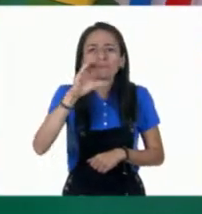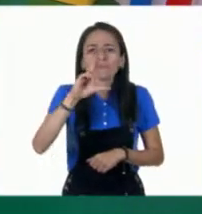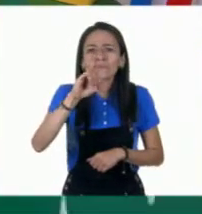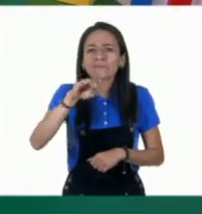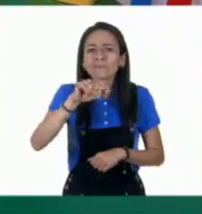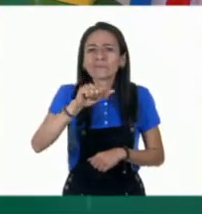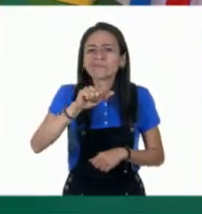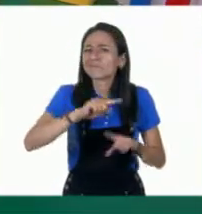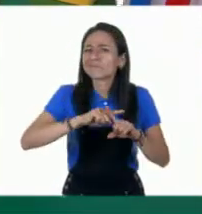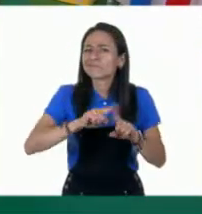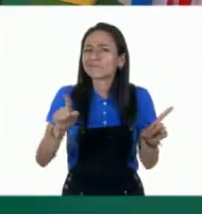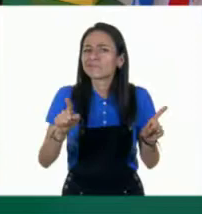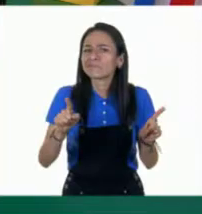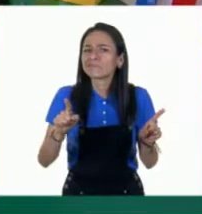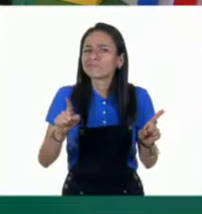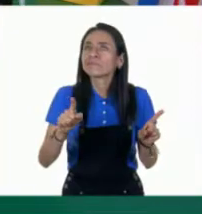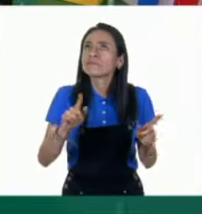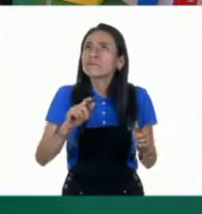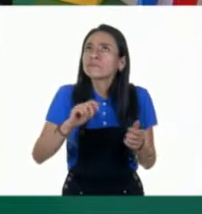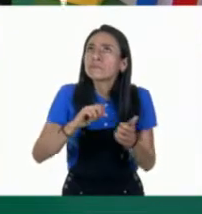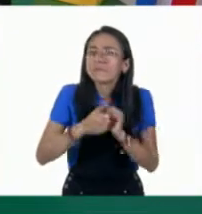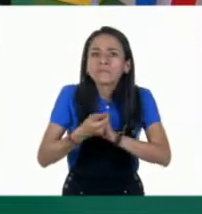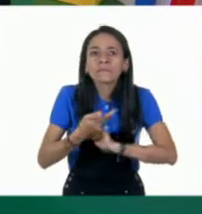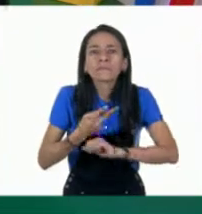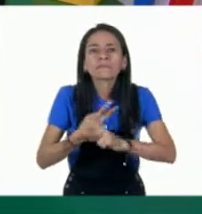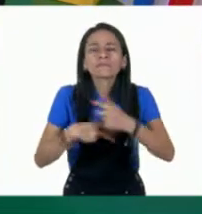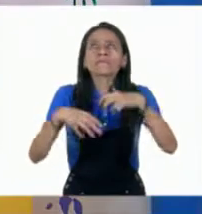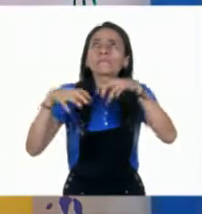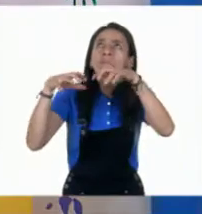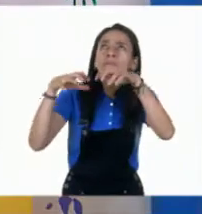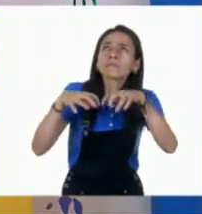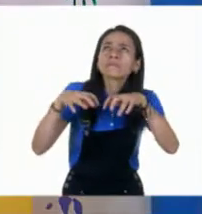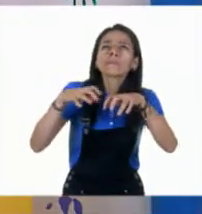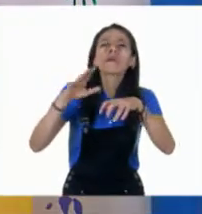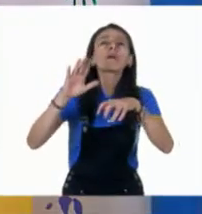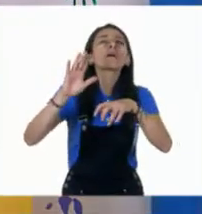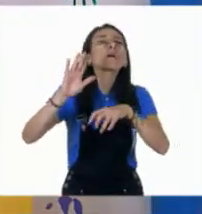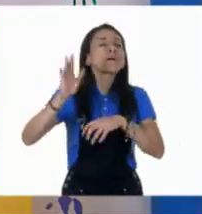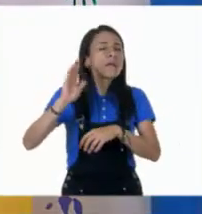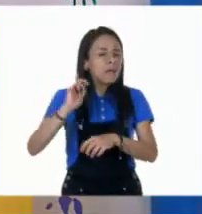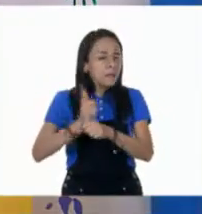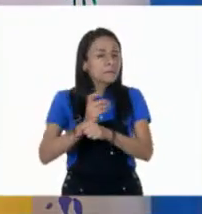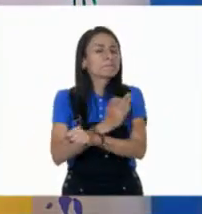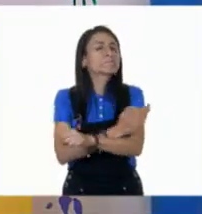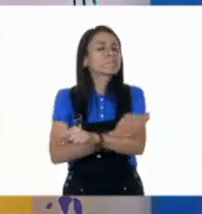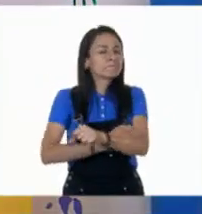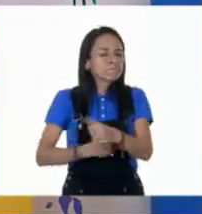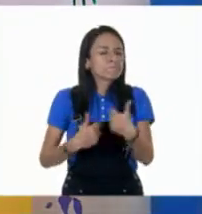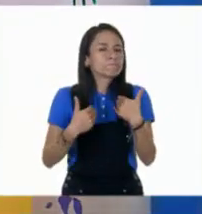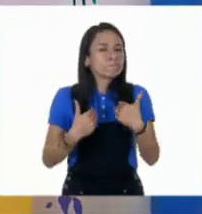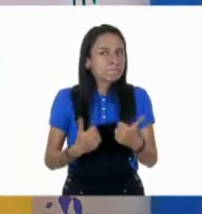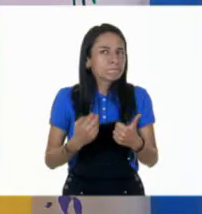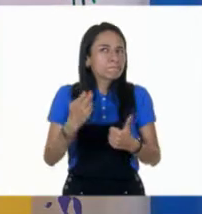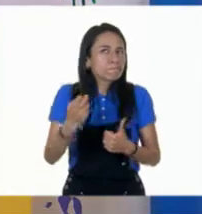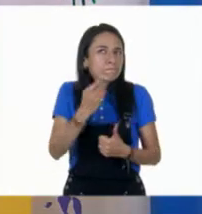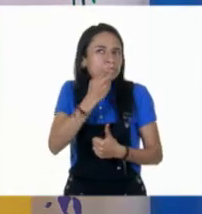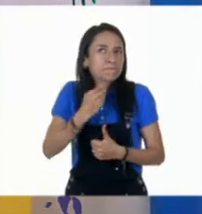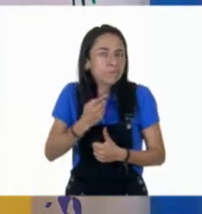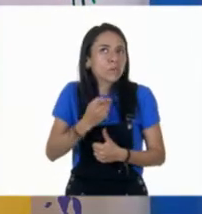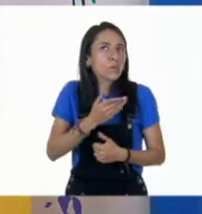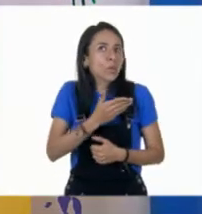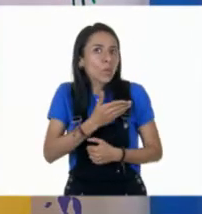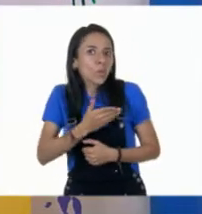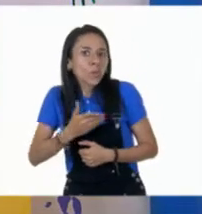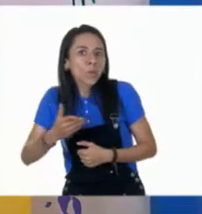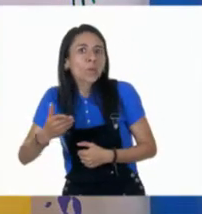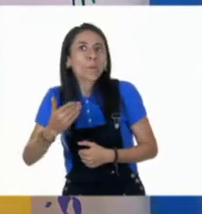llegaron las lluvias dije, claro, había buen tiempo, por supuesto. Si esto lo hubiera intentado hacer cuando, ahorita en este